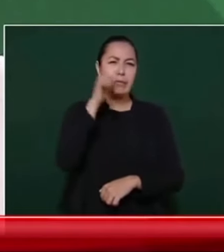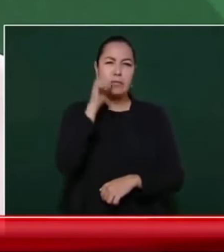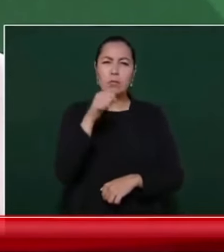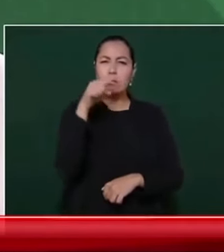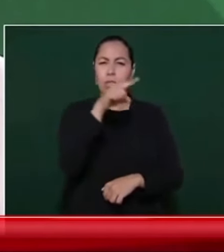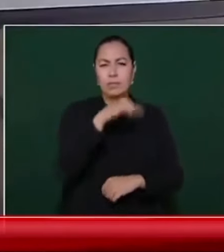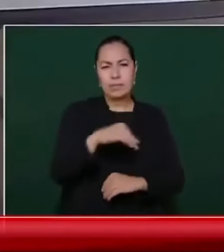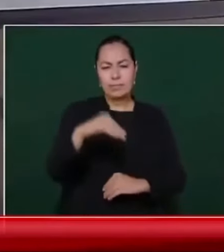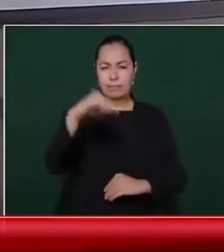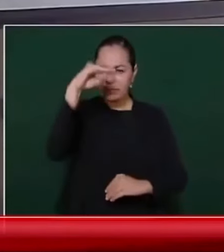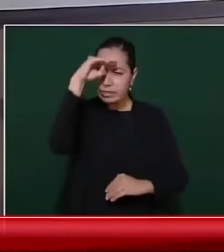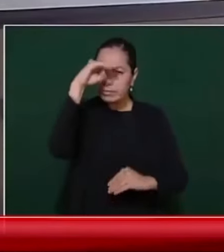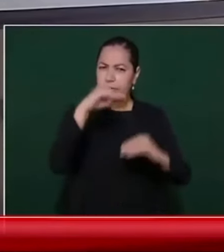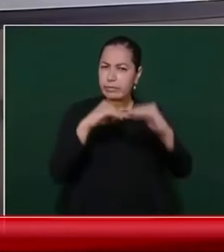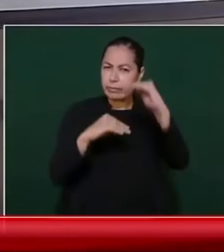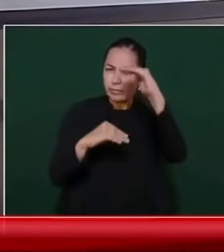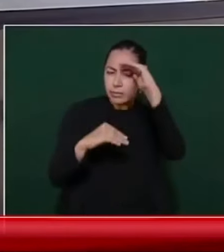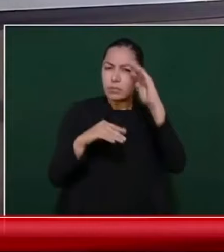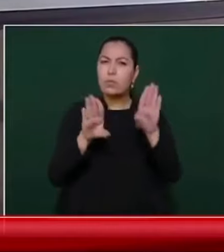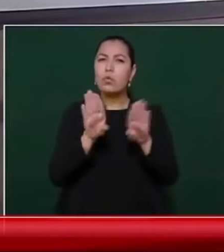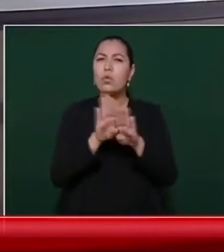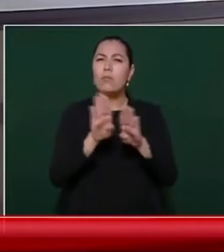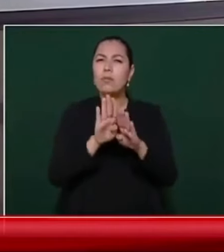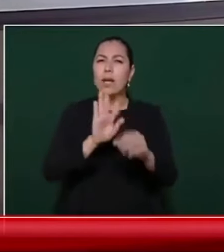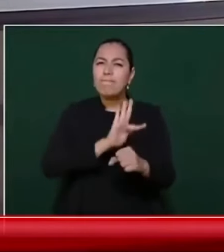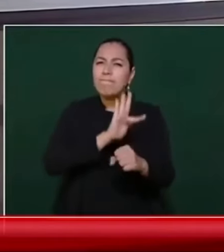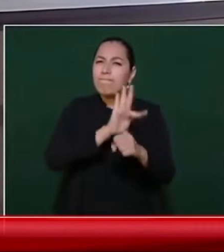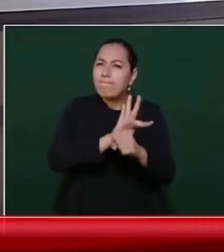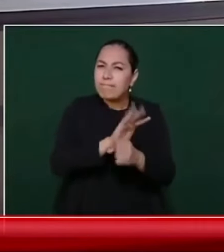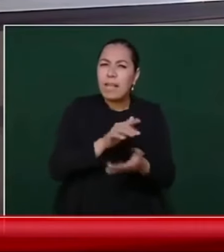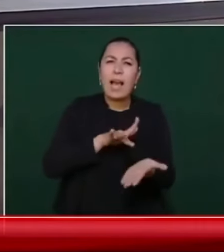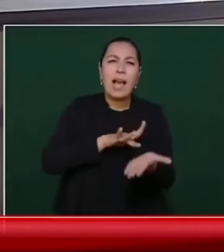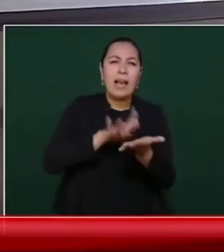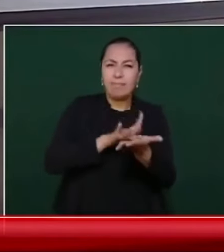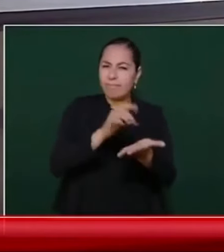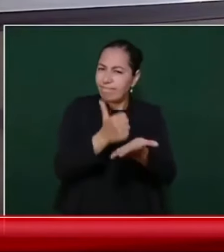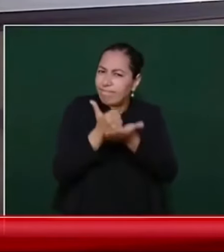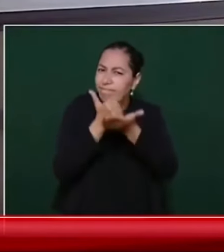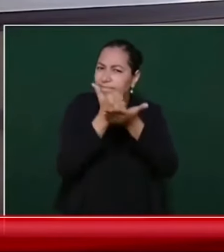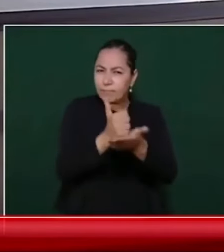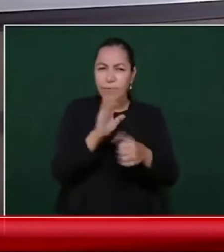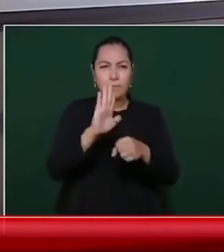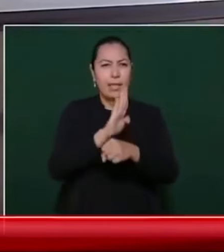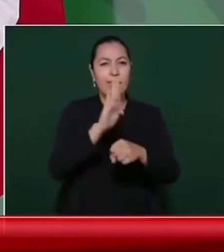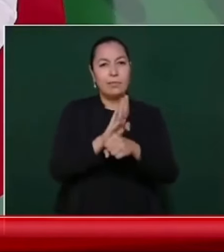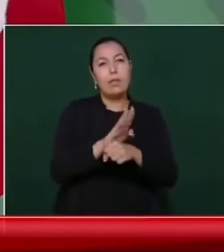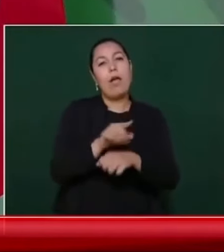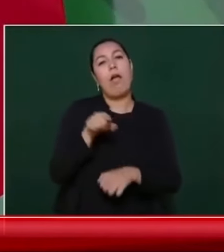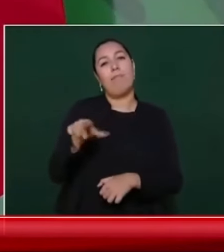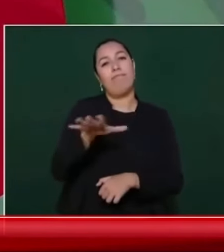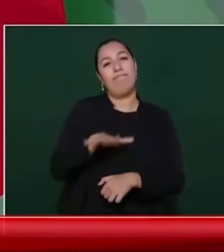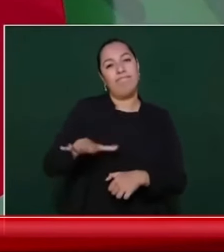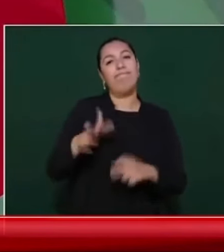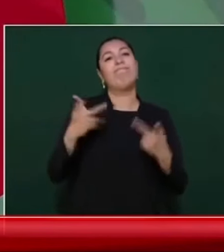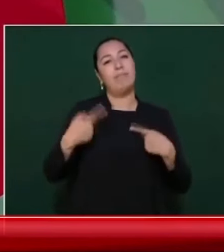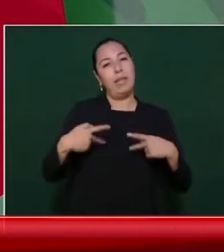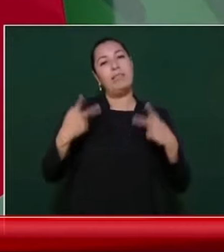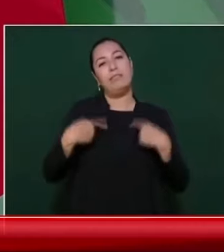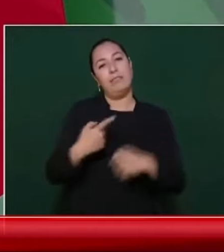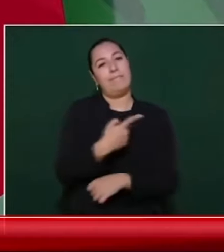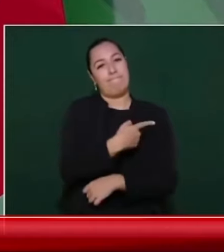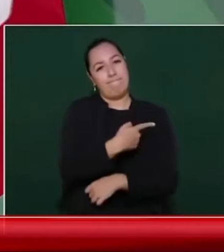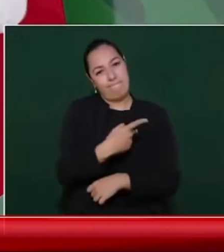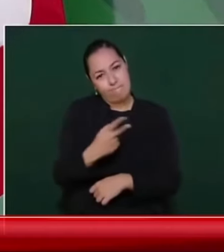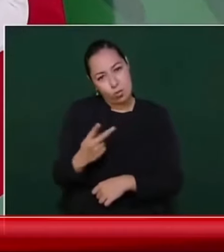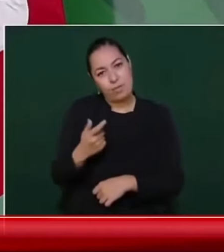beneficiar a la gente que menos tiene a los pobres muy brevemente presidente le digo